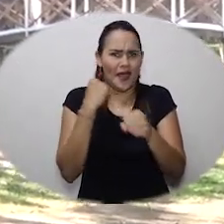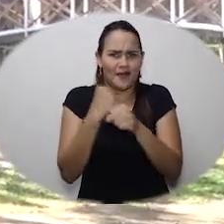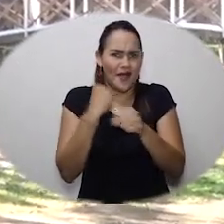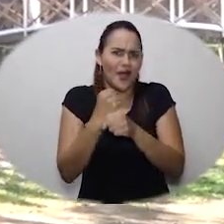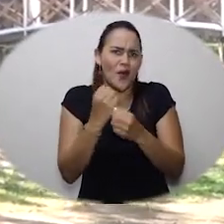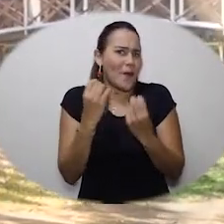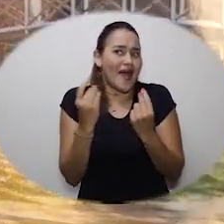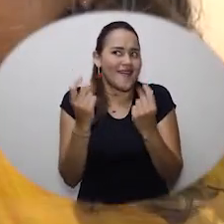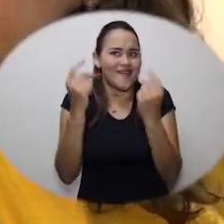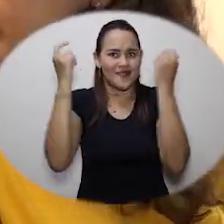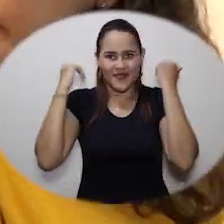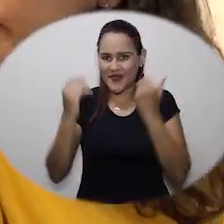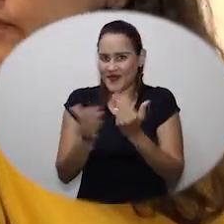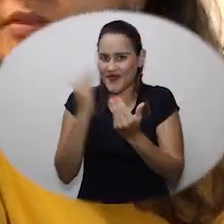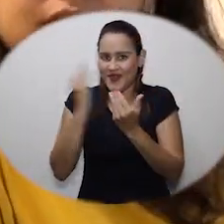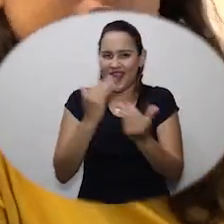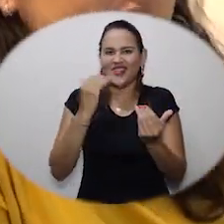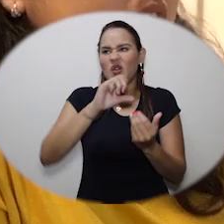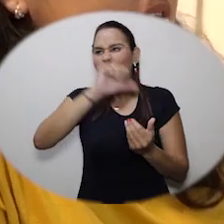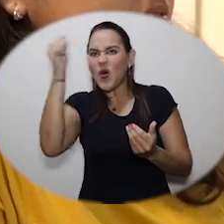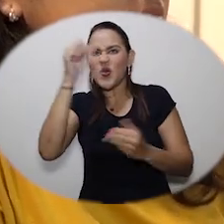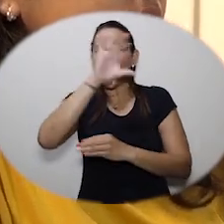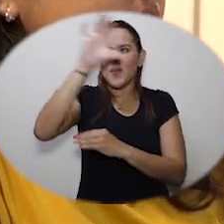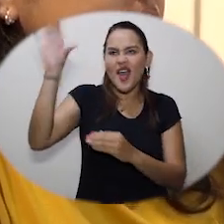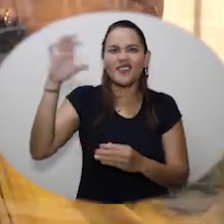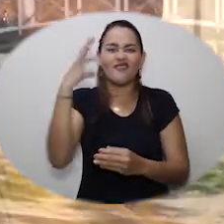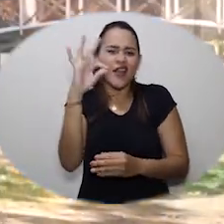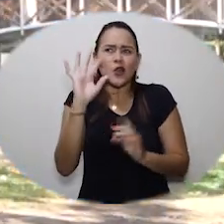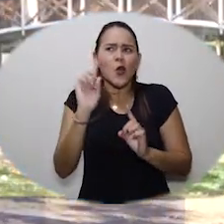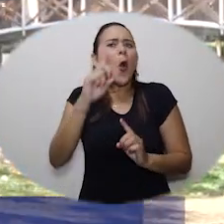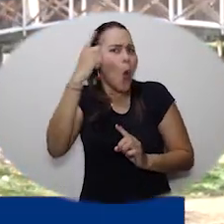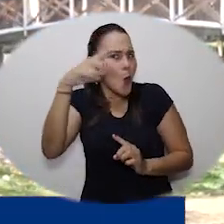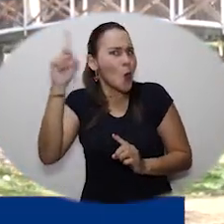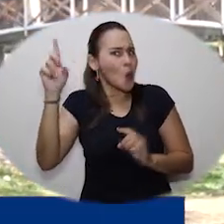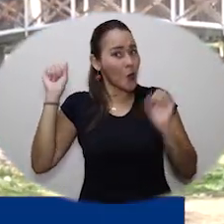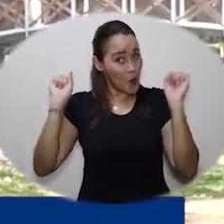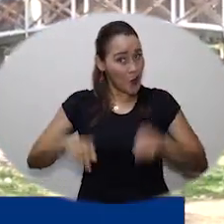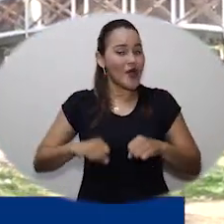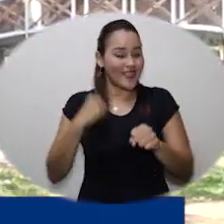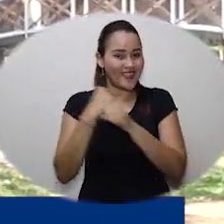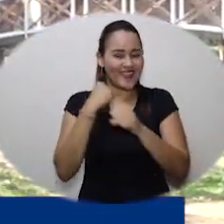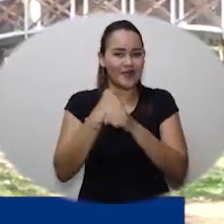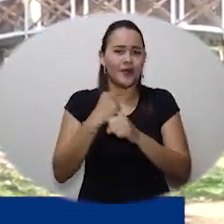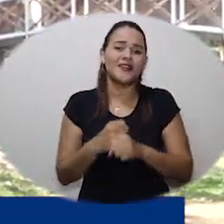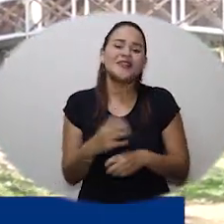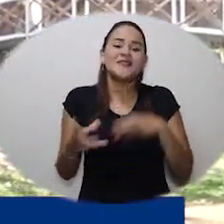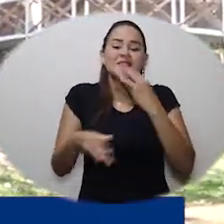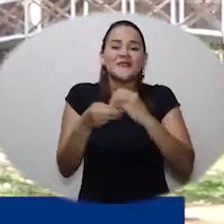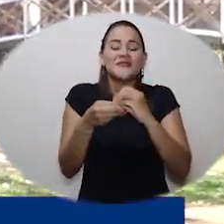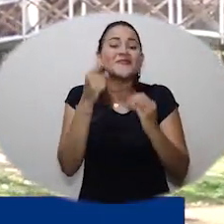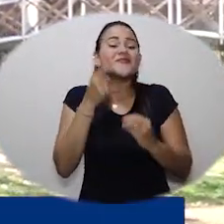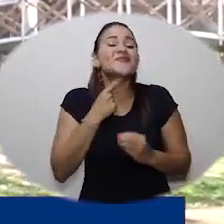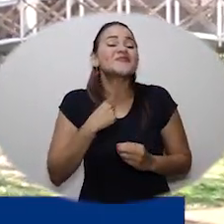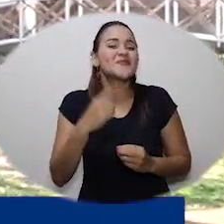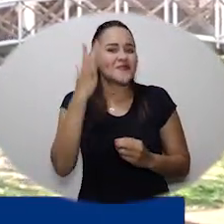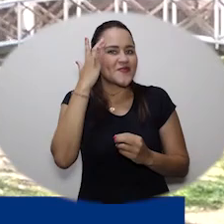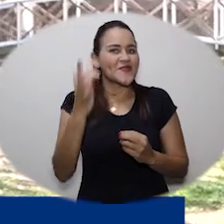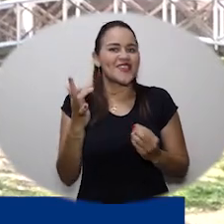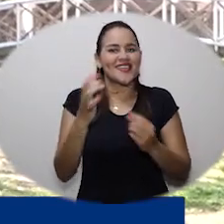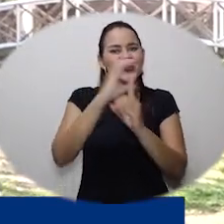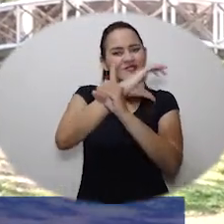más países que solo en Francia también. Me gustaría también aprender la cultura